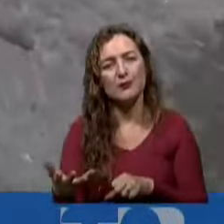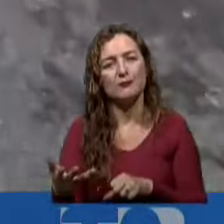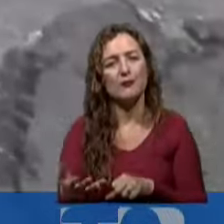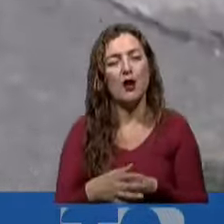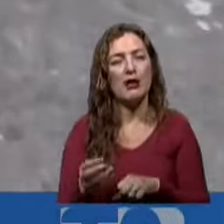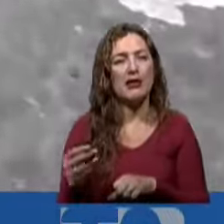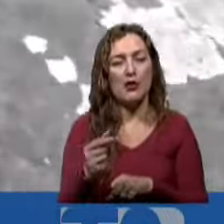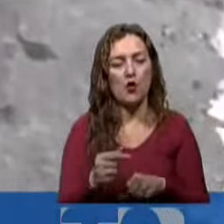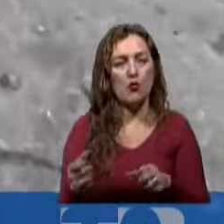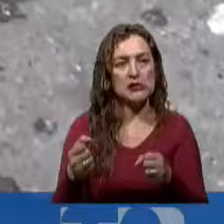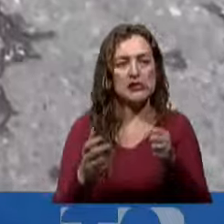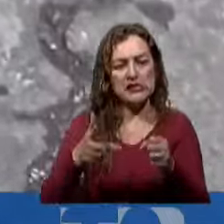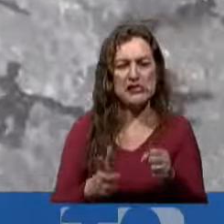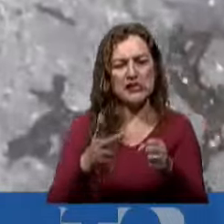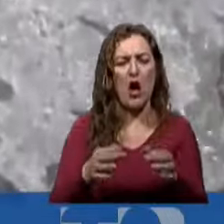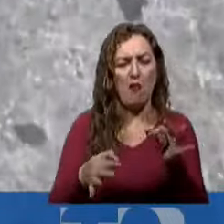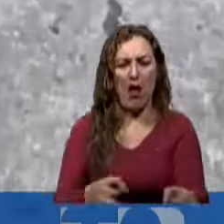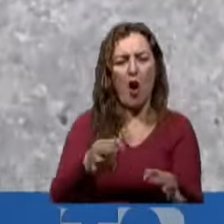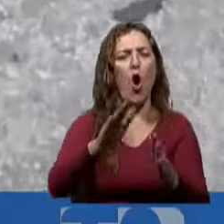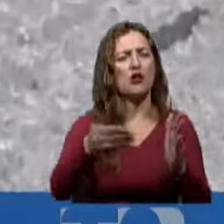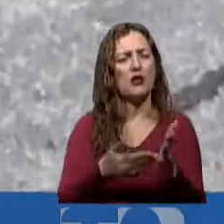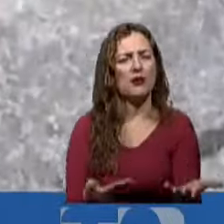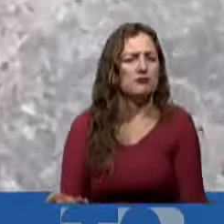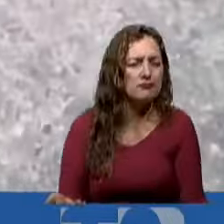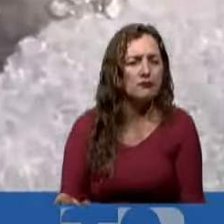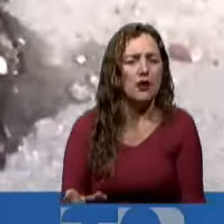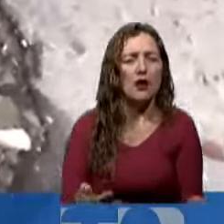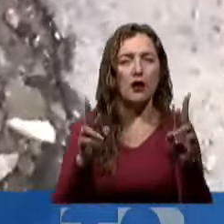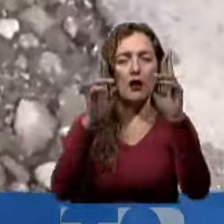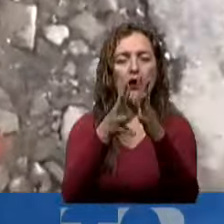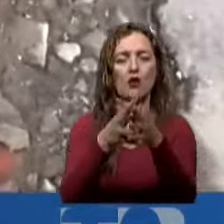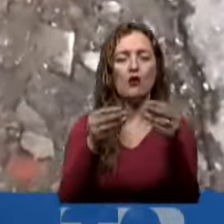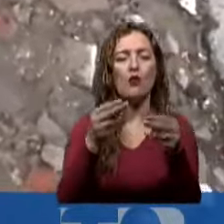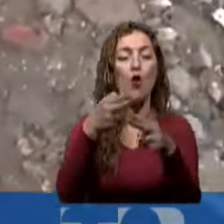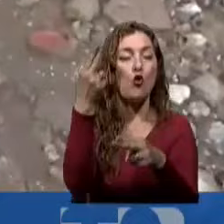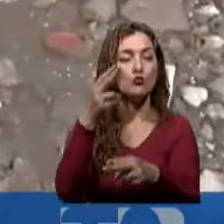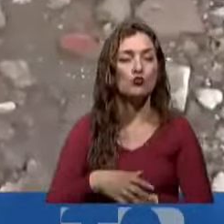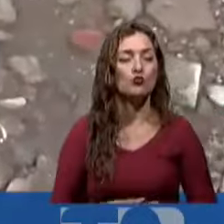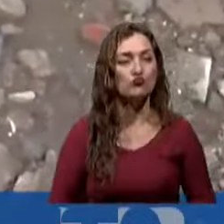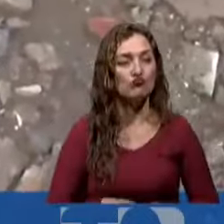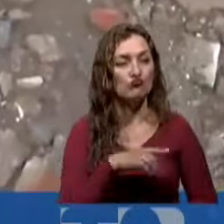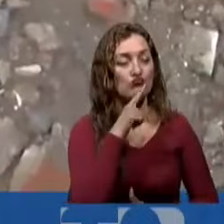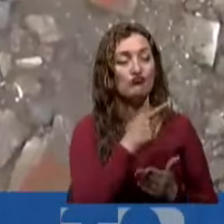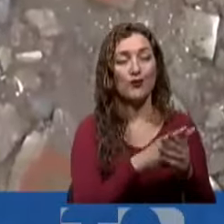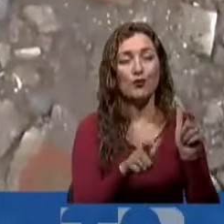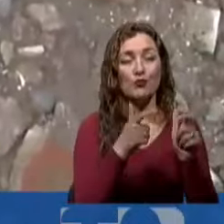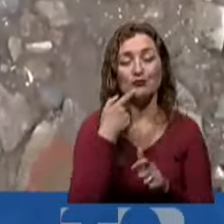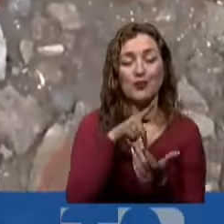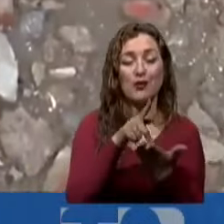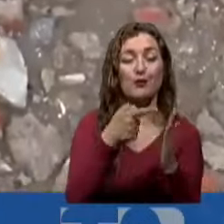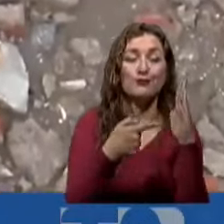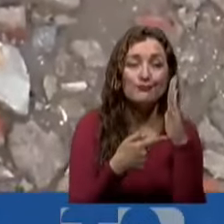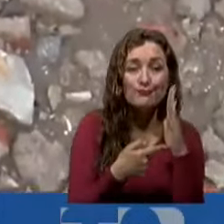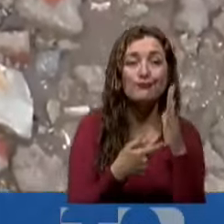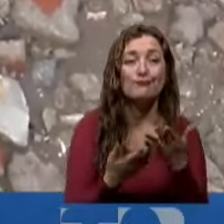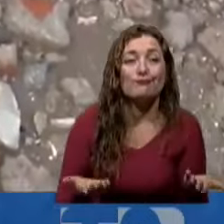muy pronto, se va muy rápido. Ojalá que podamos solucionar este problema lo más pronto posible. Y con justa razón, los vecinos dicen que pagan